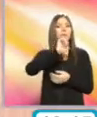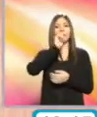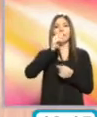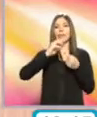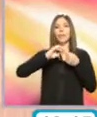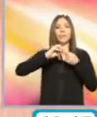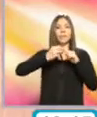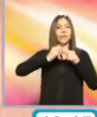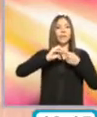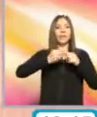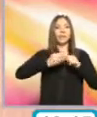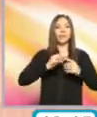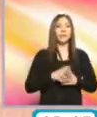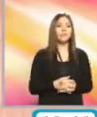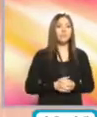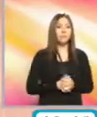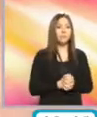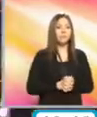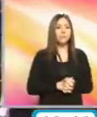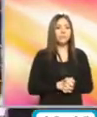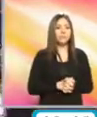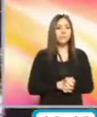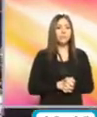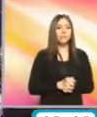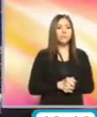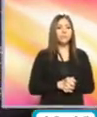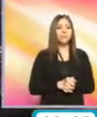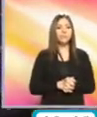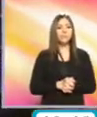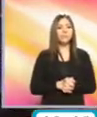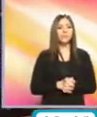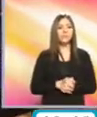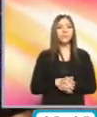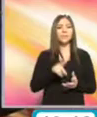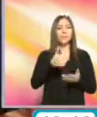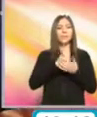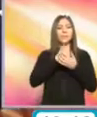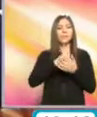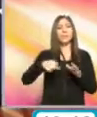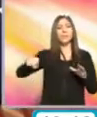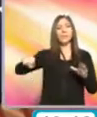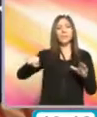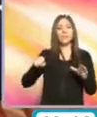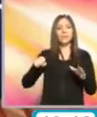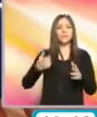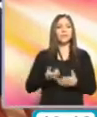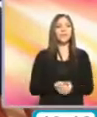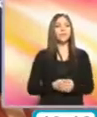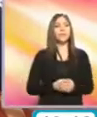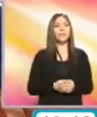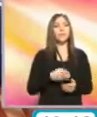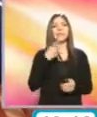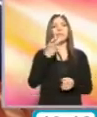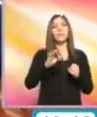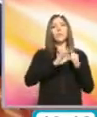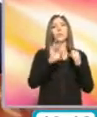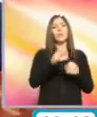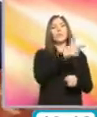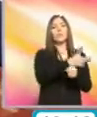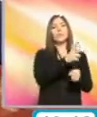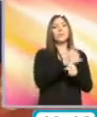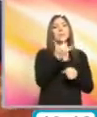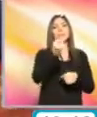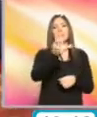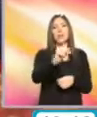frijoles. Ay, A ver, Danielita, ¿le agarras el mango Sí, de Por favorcito, permíteme. muchas O la gracias. cebolla o el Ponga atención, mango. Ay, no, Dios caramba. santo, qué Chef, bárbaro. es la última vez que invitamos